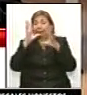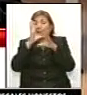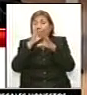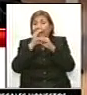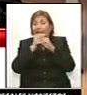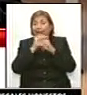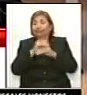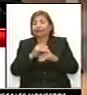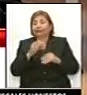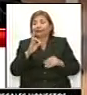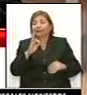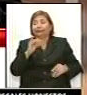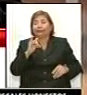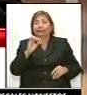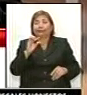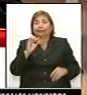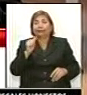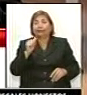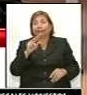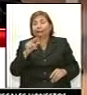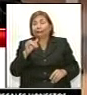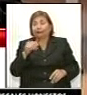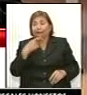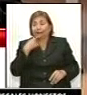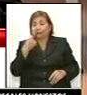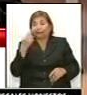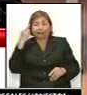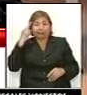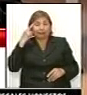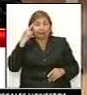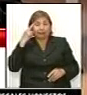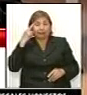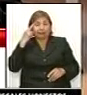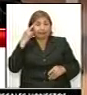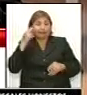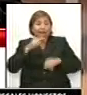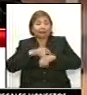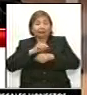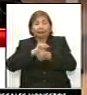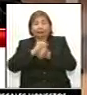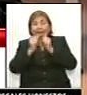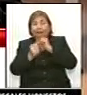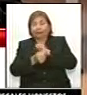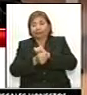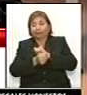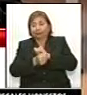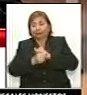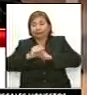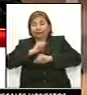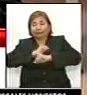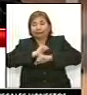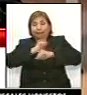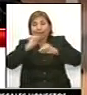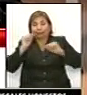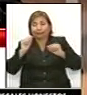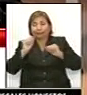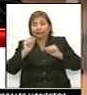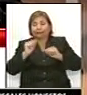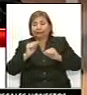Además, Figari, por alguna razón, vivía con el horario cambiado, entonces él se despertaba